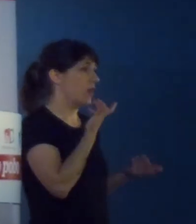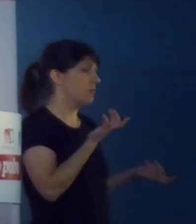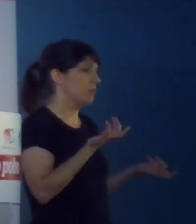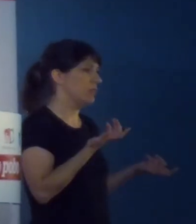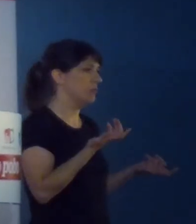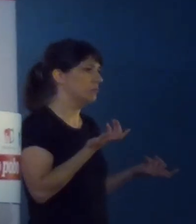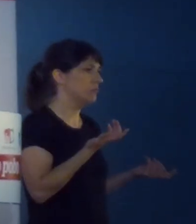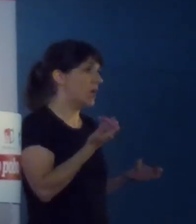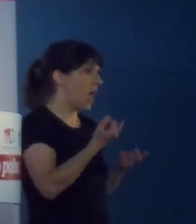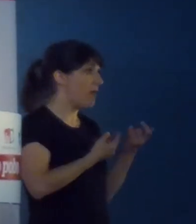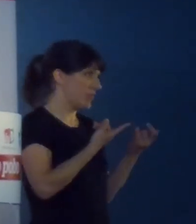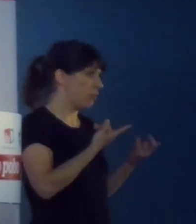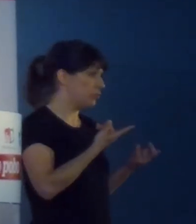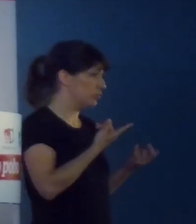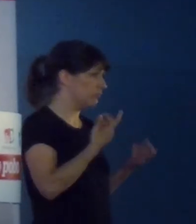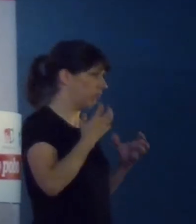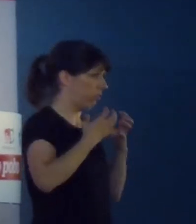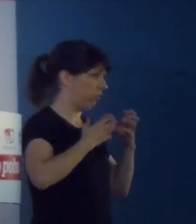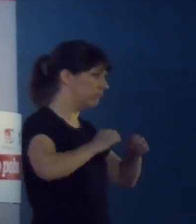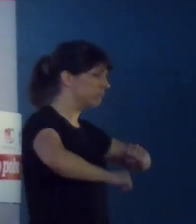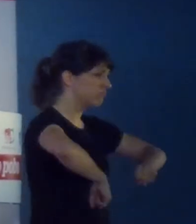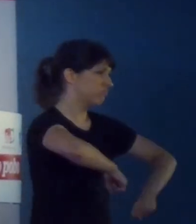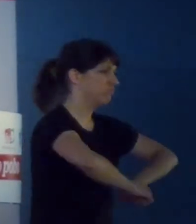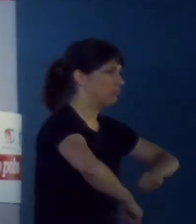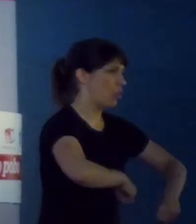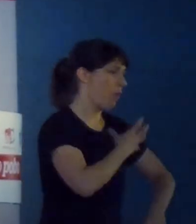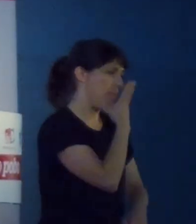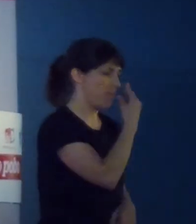porque é o que significa bulldog, según parece.